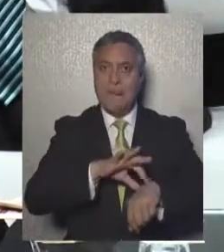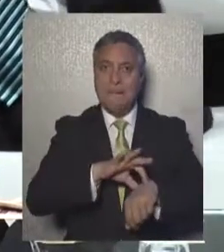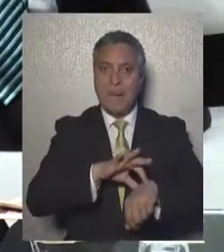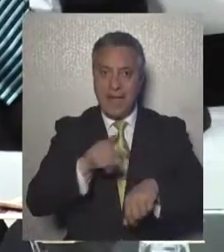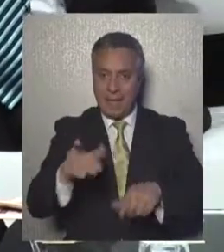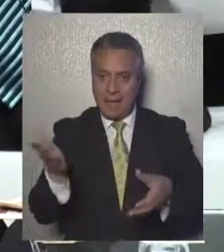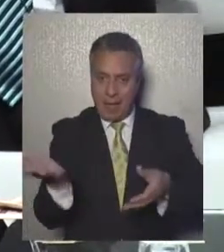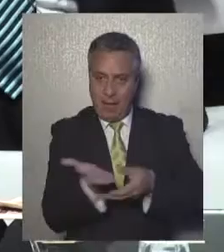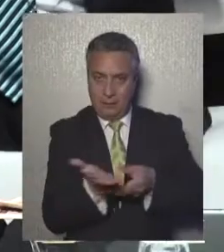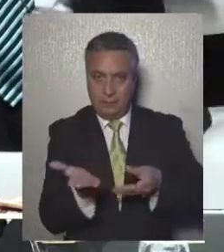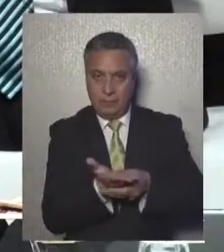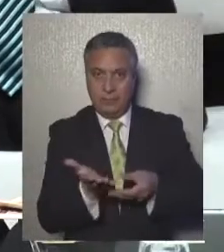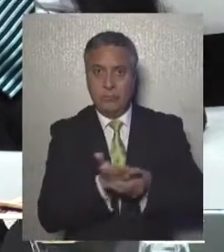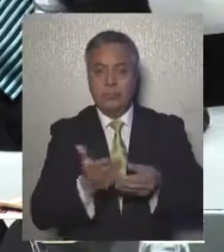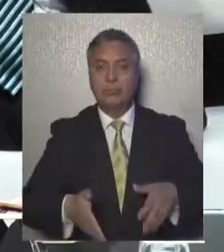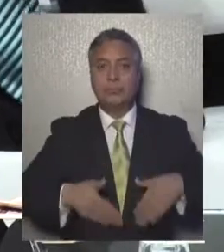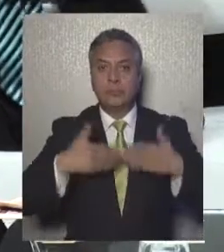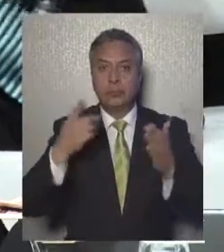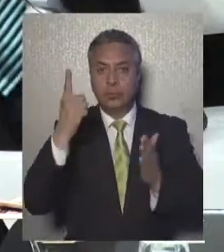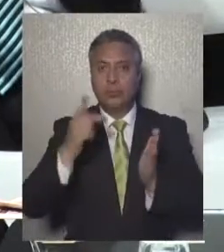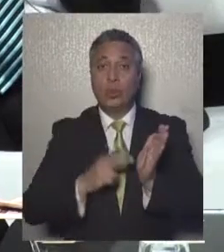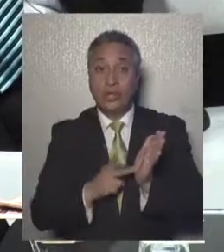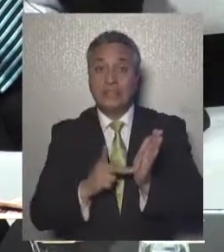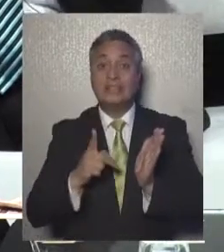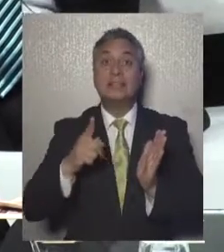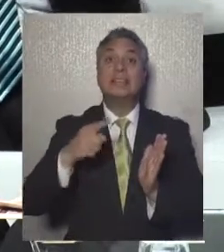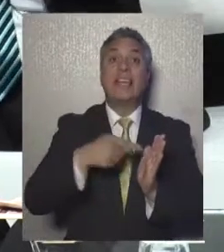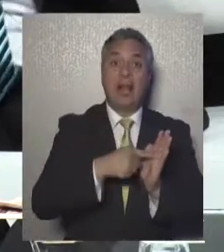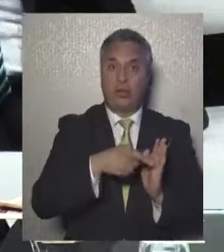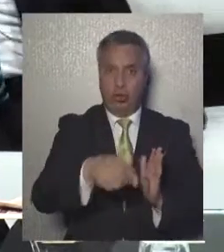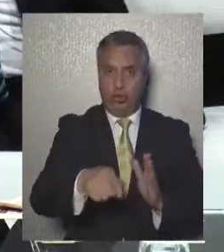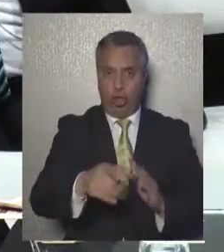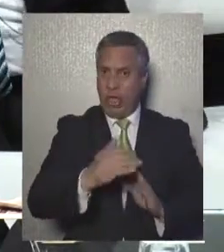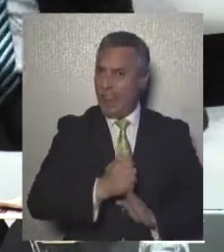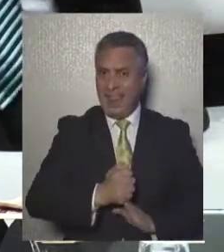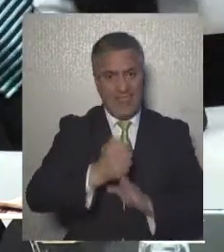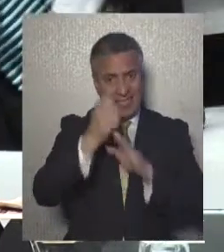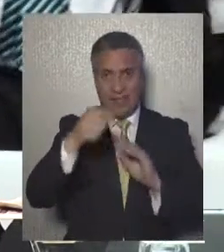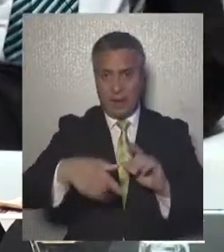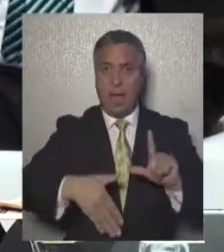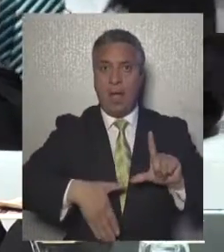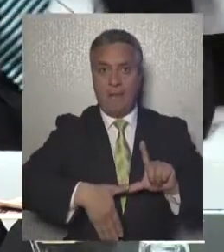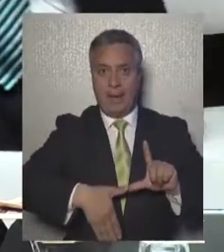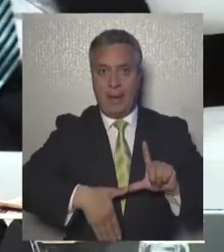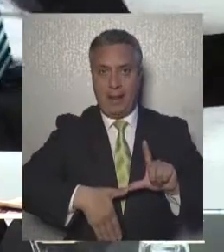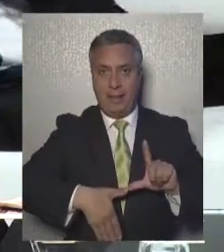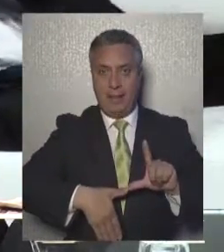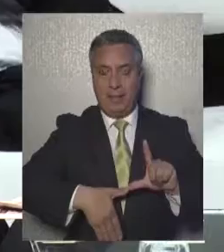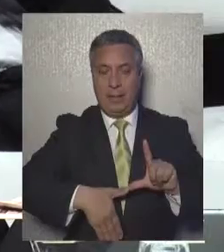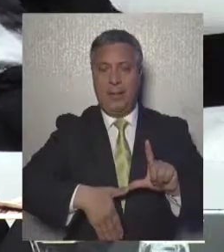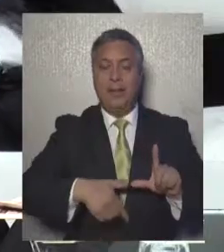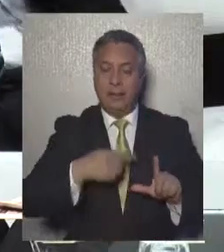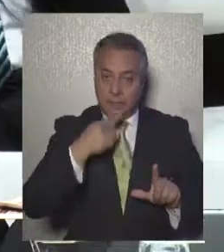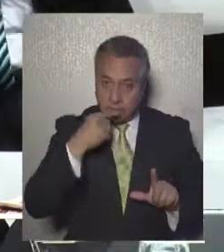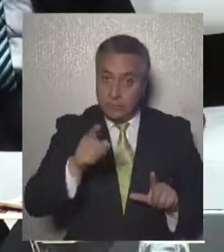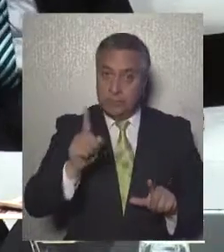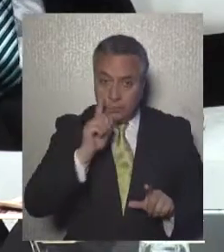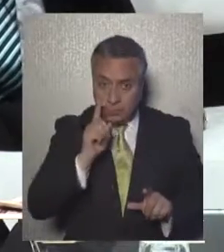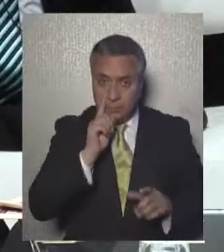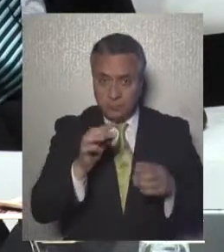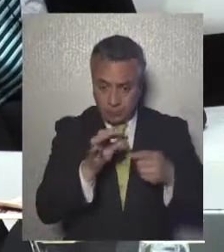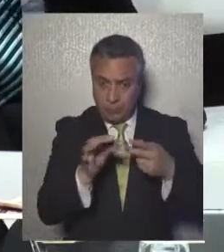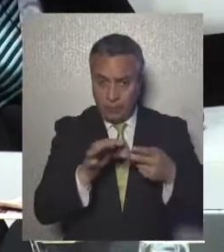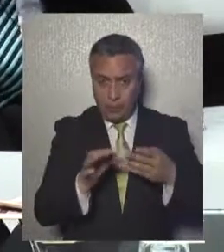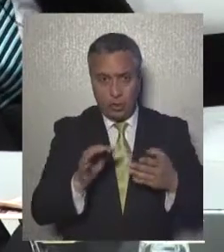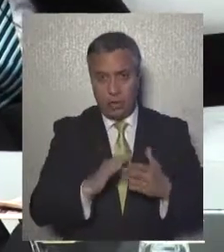que nos va a permitir dar un salto líder en América Latina. Y por último, hay factores transversales, entre los